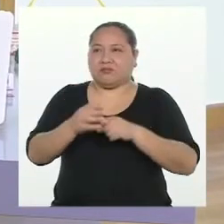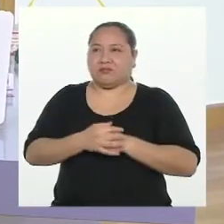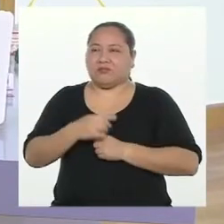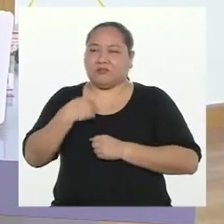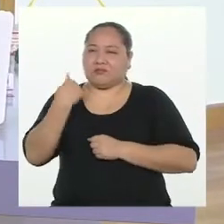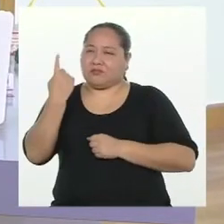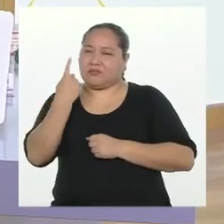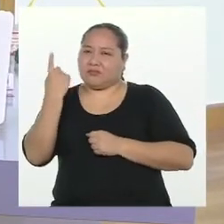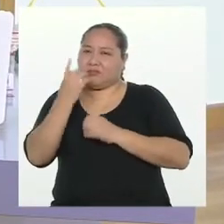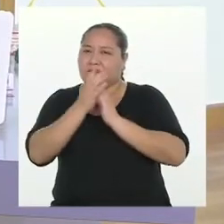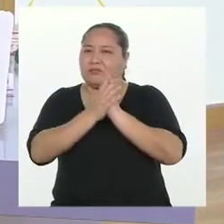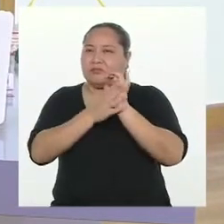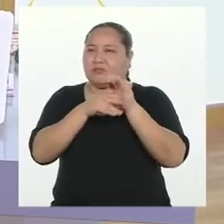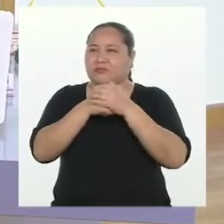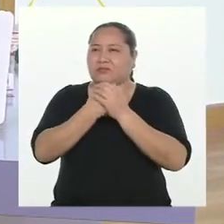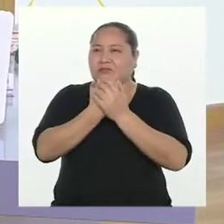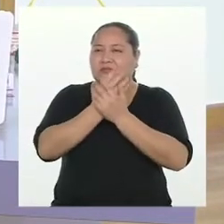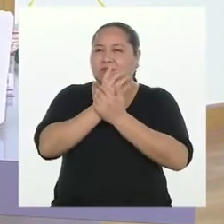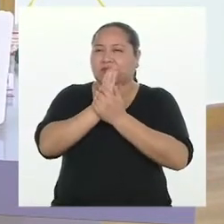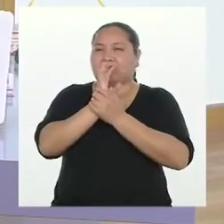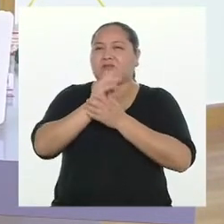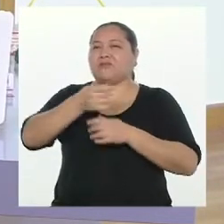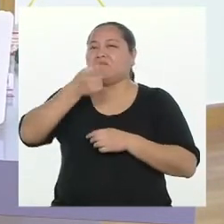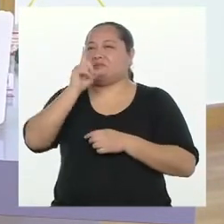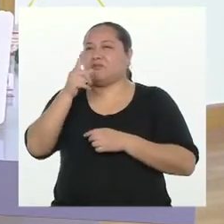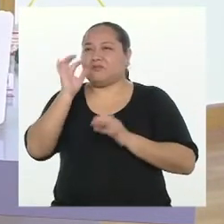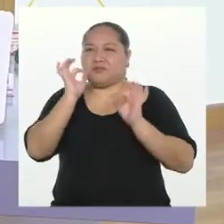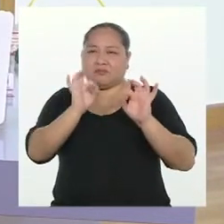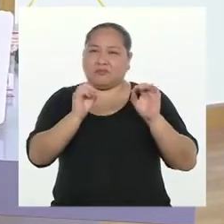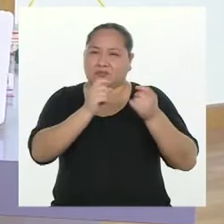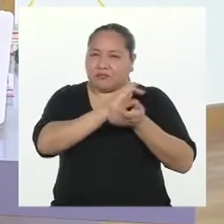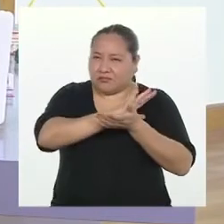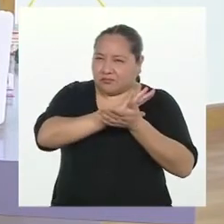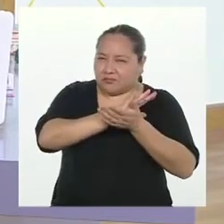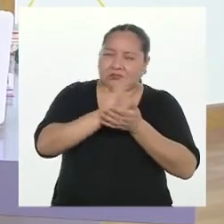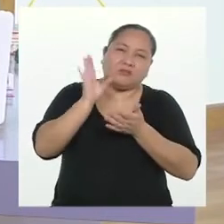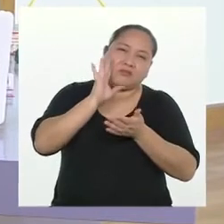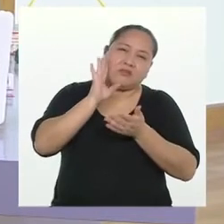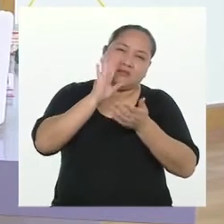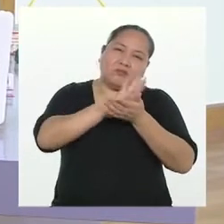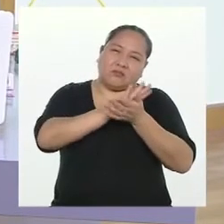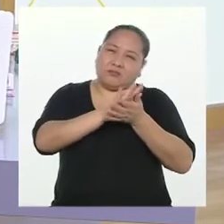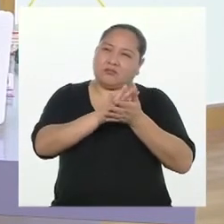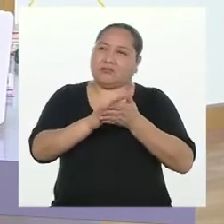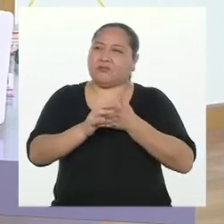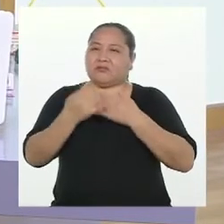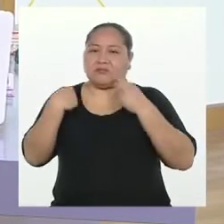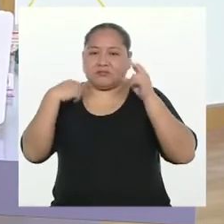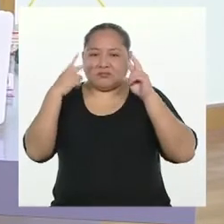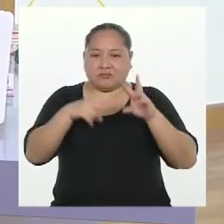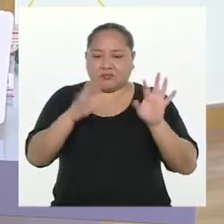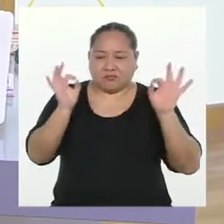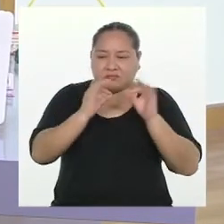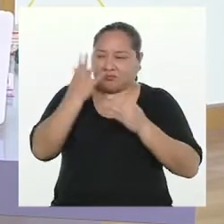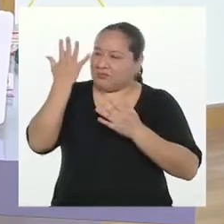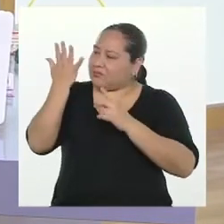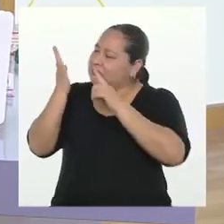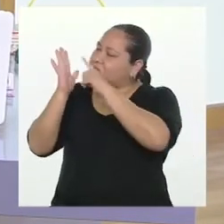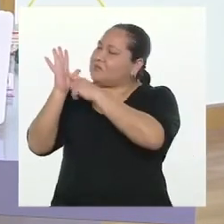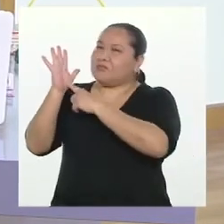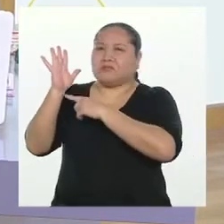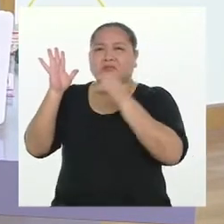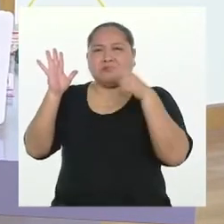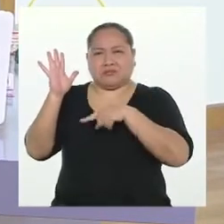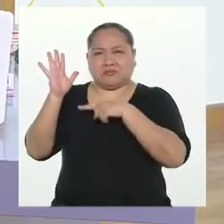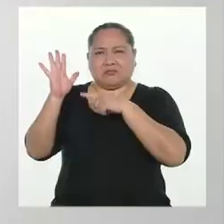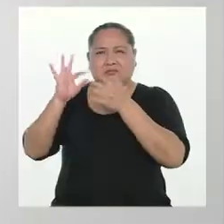solo me lavo las manos con agua sola, ¿igual estarán sucias? Si no veo nada en mis manos,